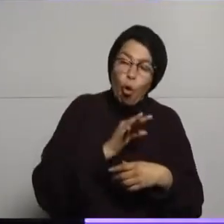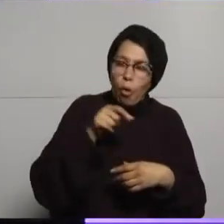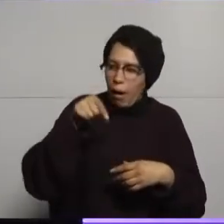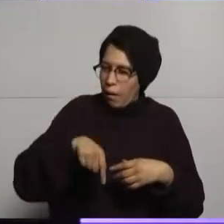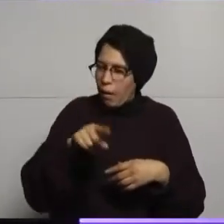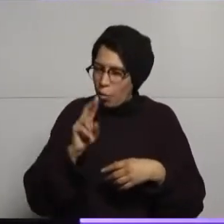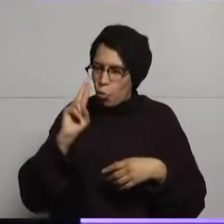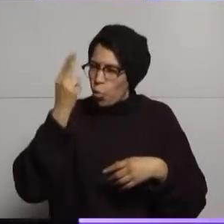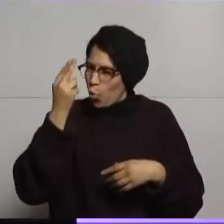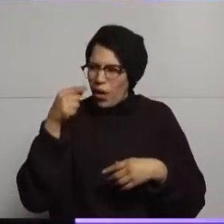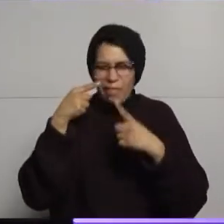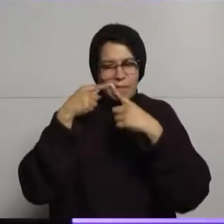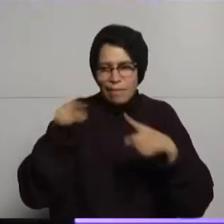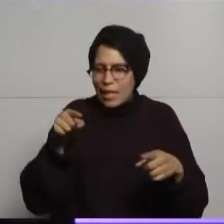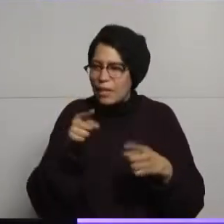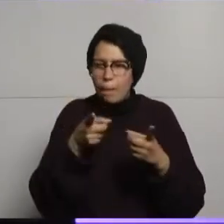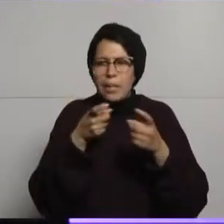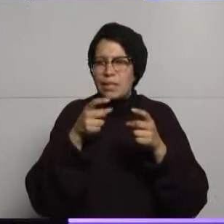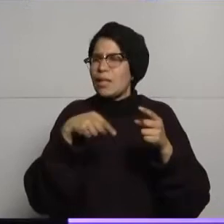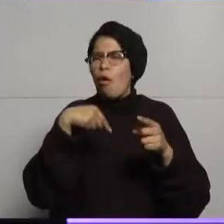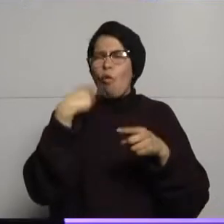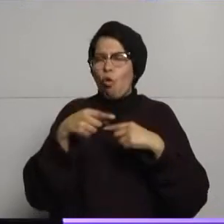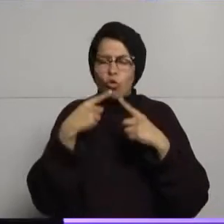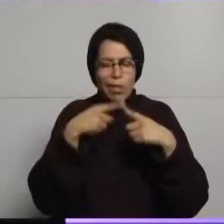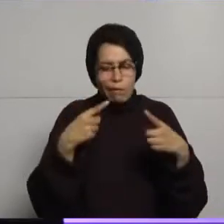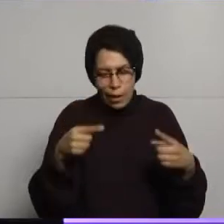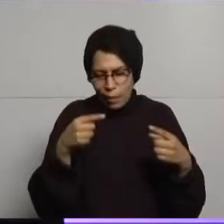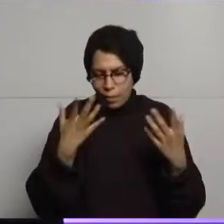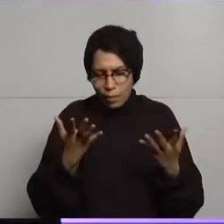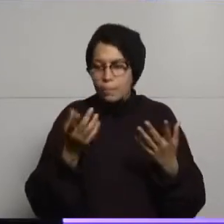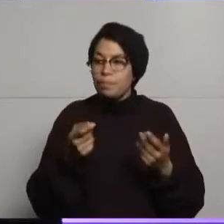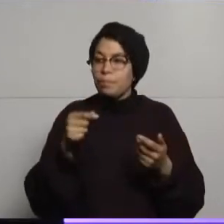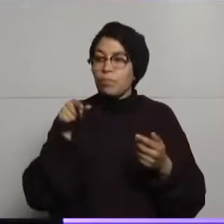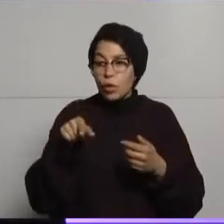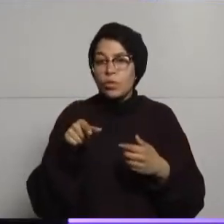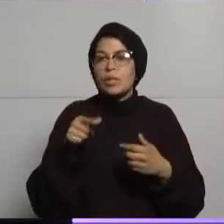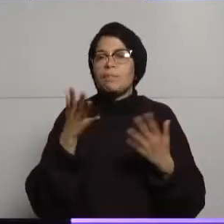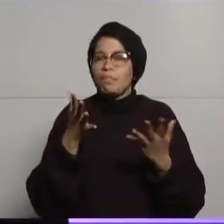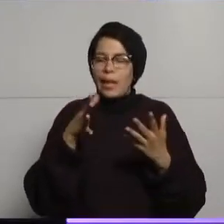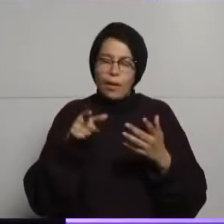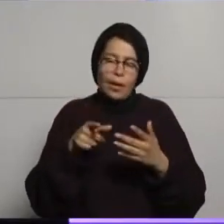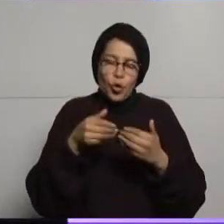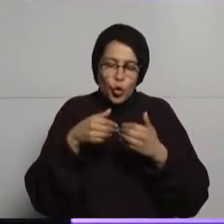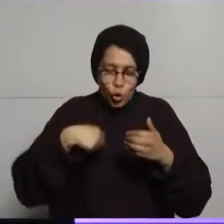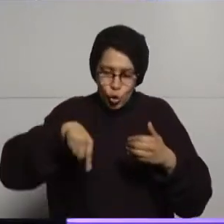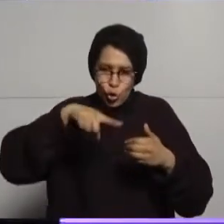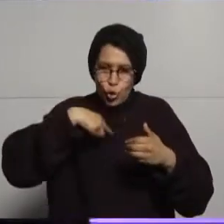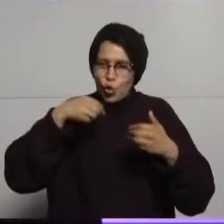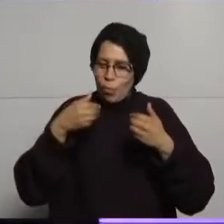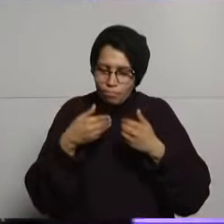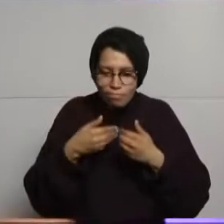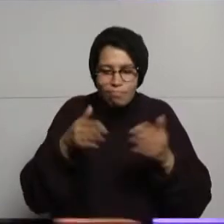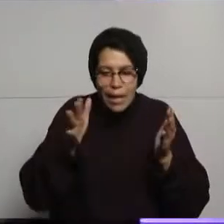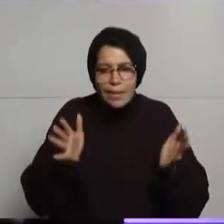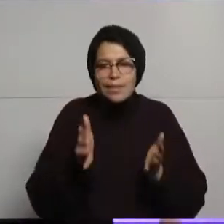tiene nada que ver. Y fue eso, fue una tirada como que nació de un app, pero para salir haciendo.